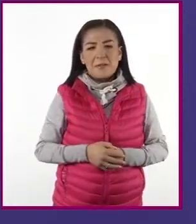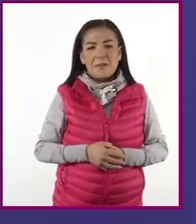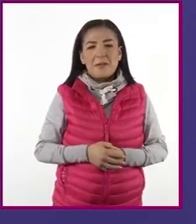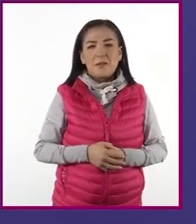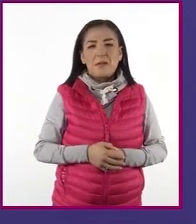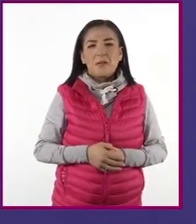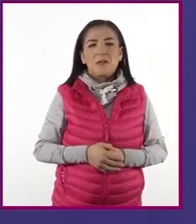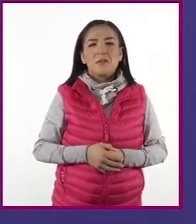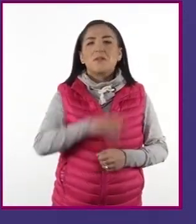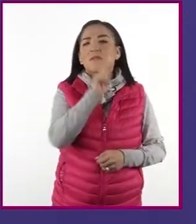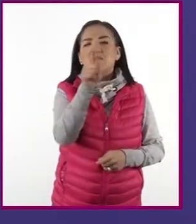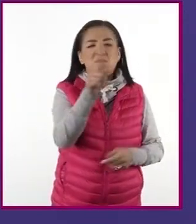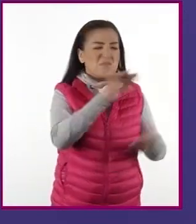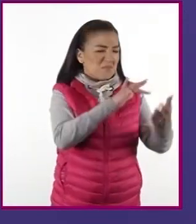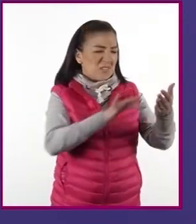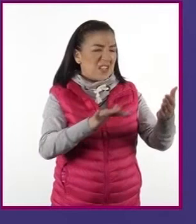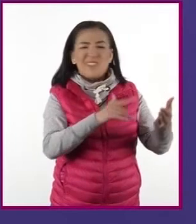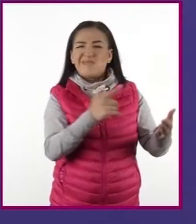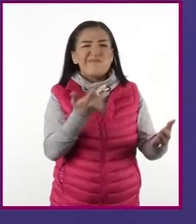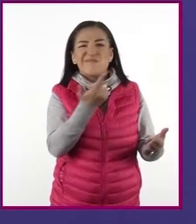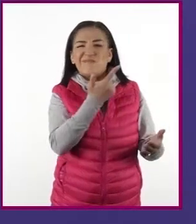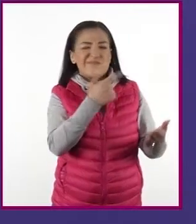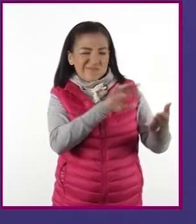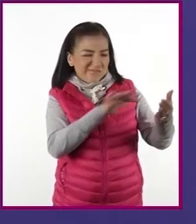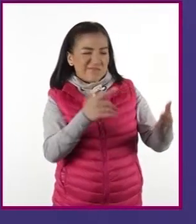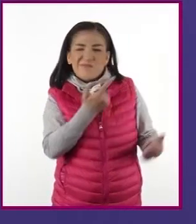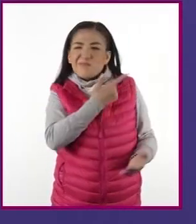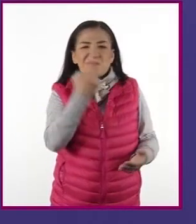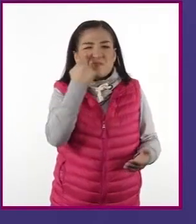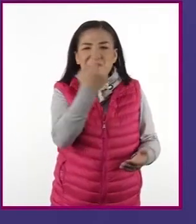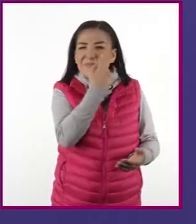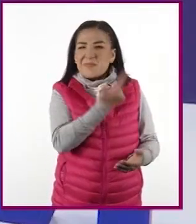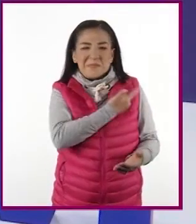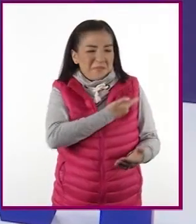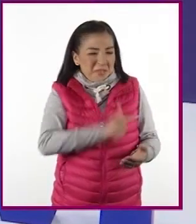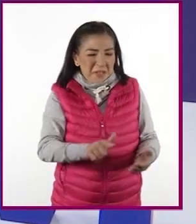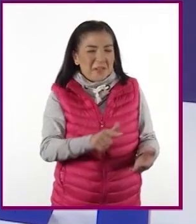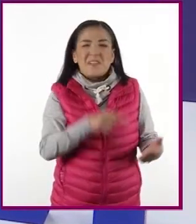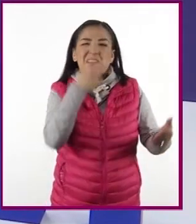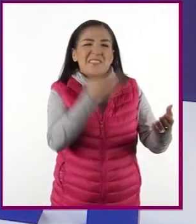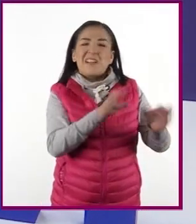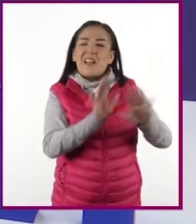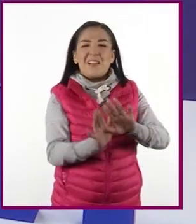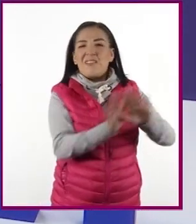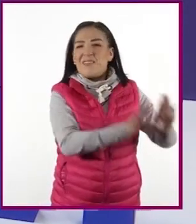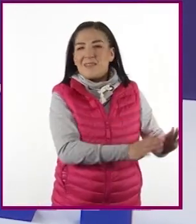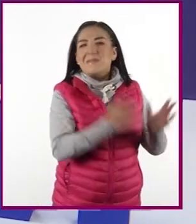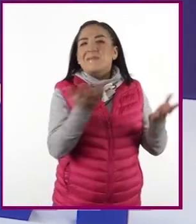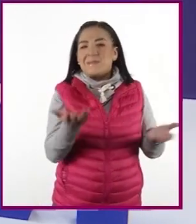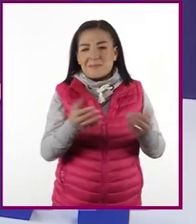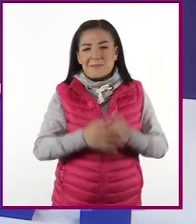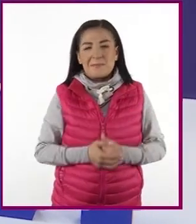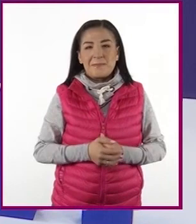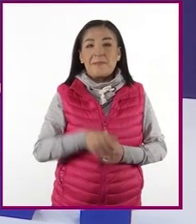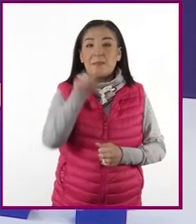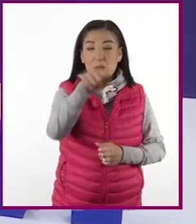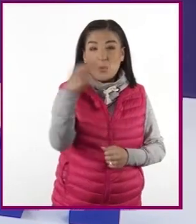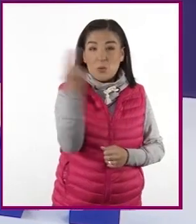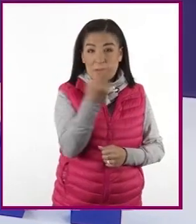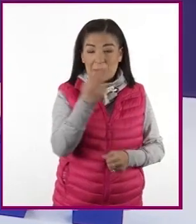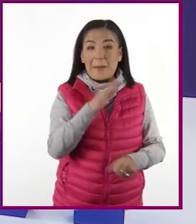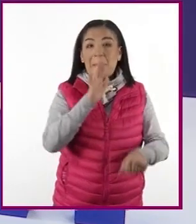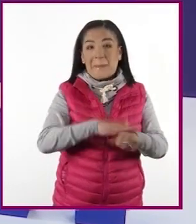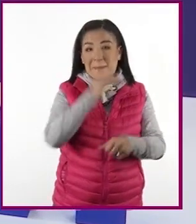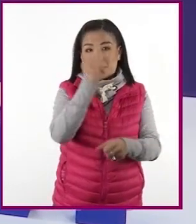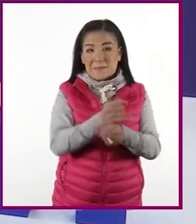convenció de continuar la lectura completa de la obra. Si necesitan más información,